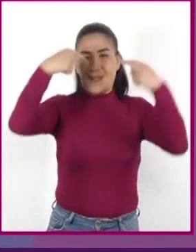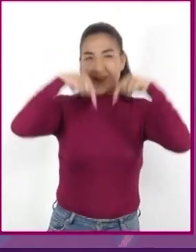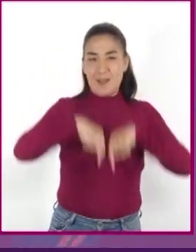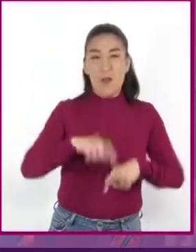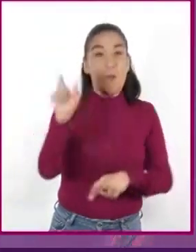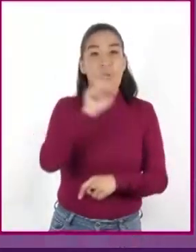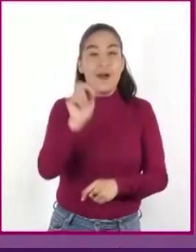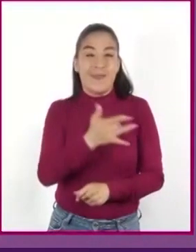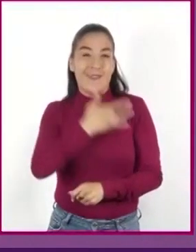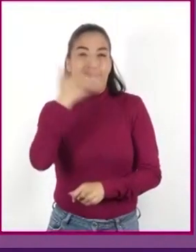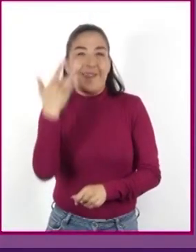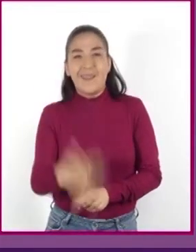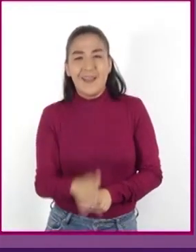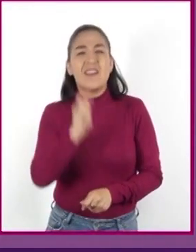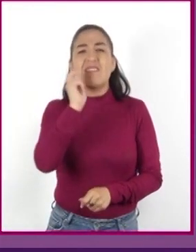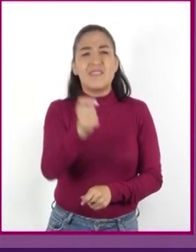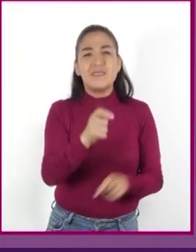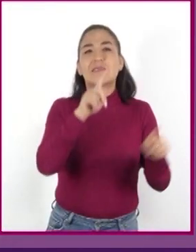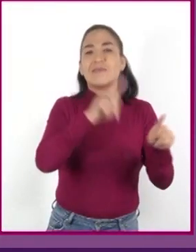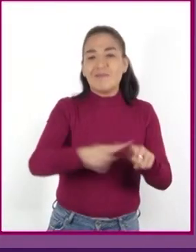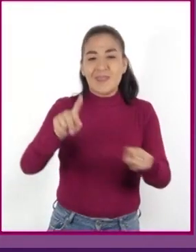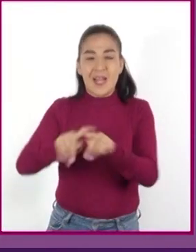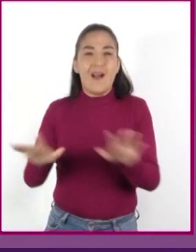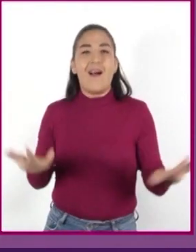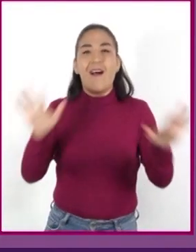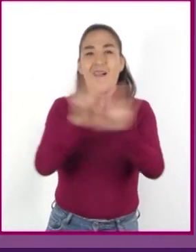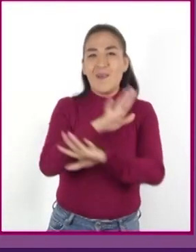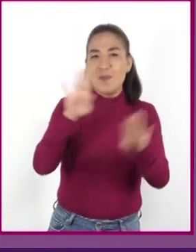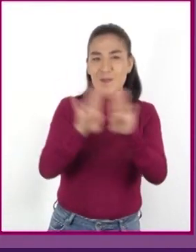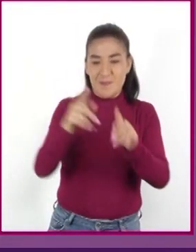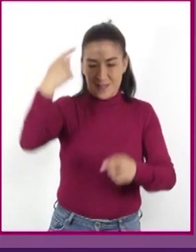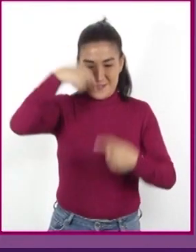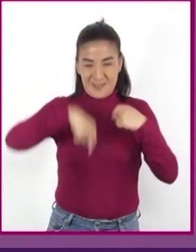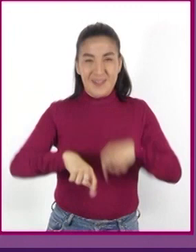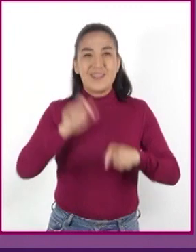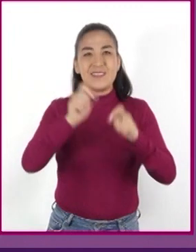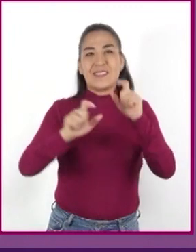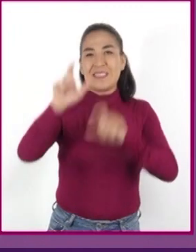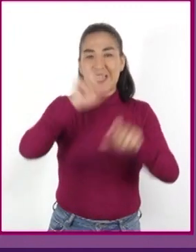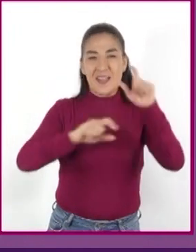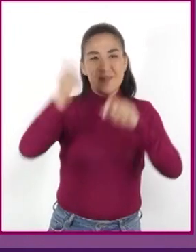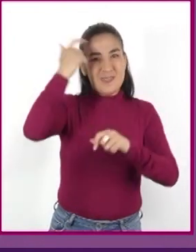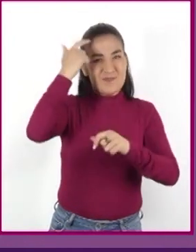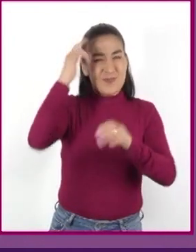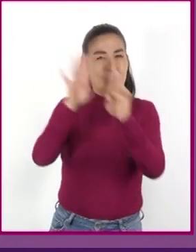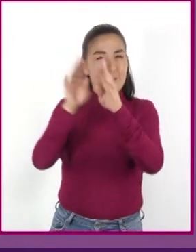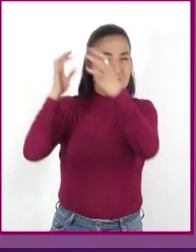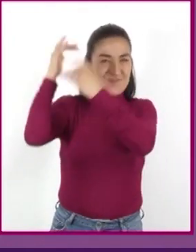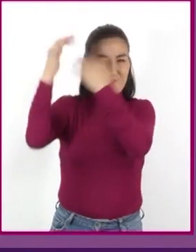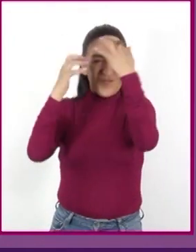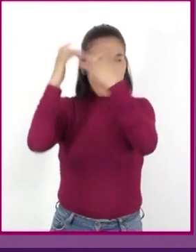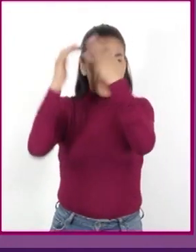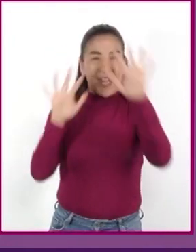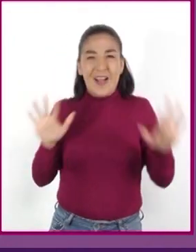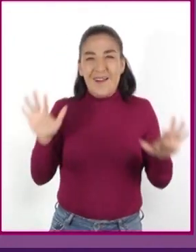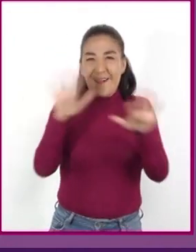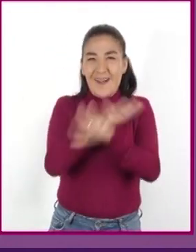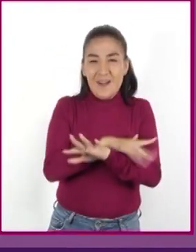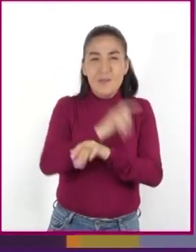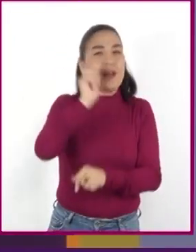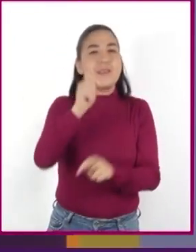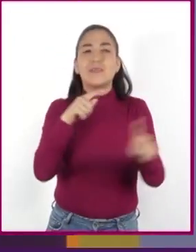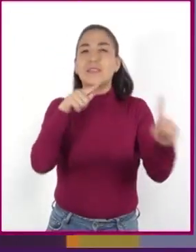nos enamoramos, ocurren distintos cambios químicos temporales en el cerebro. Dentro de las sustancias más importantes